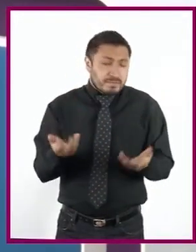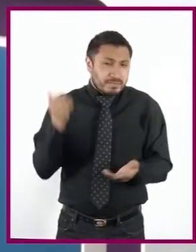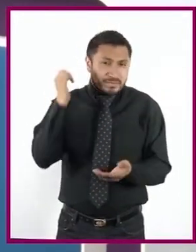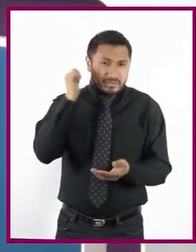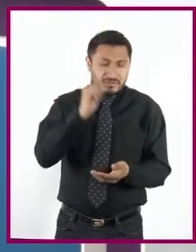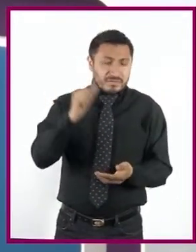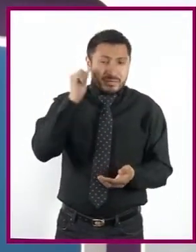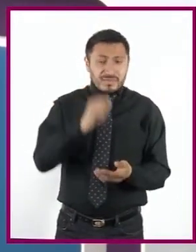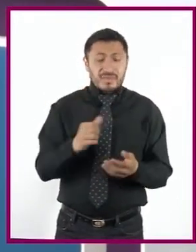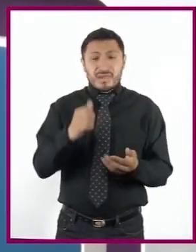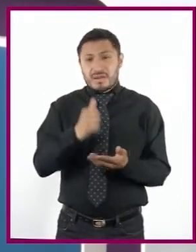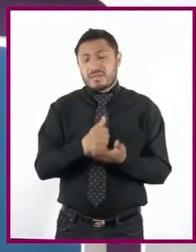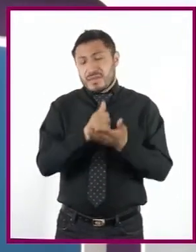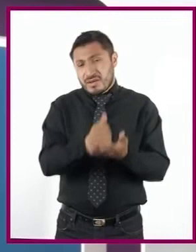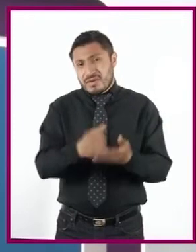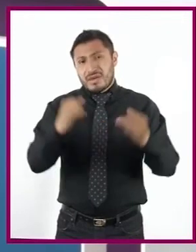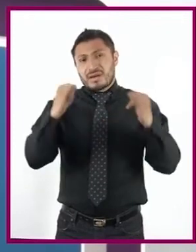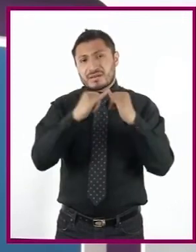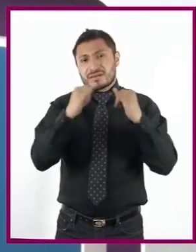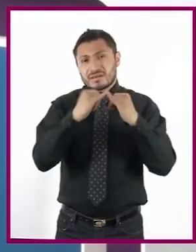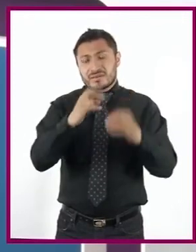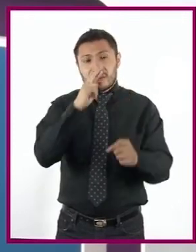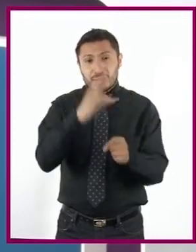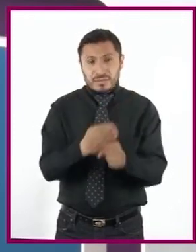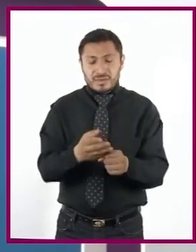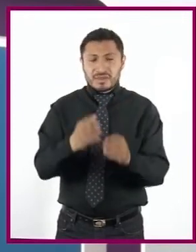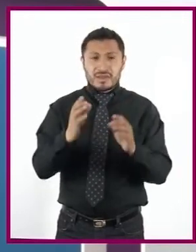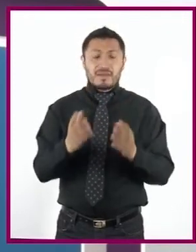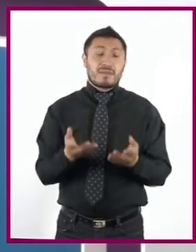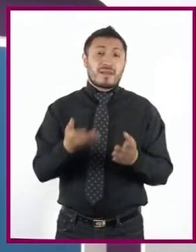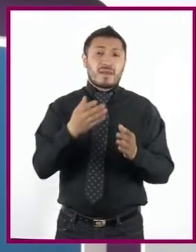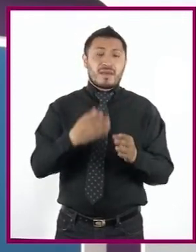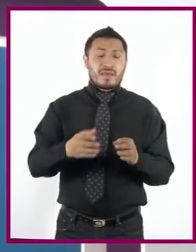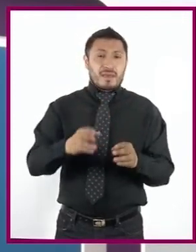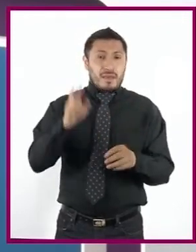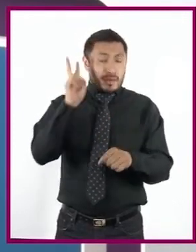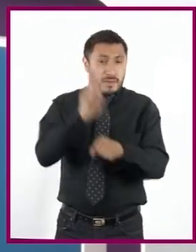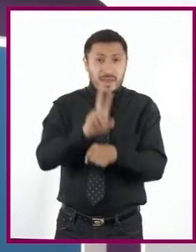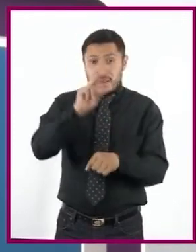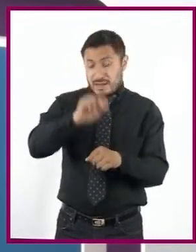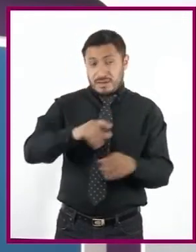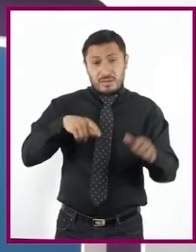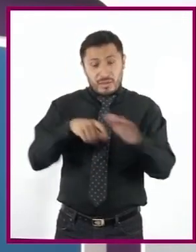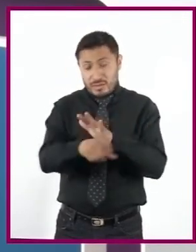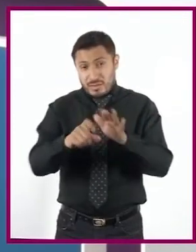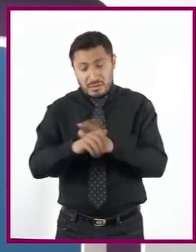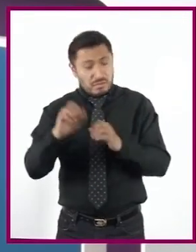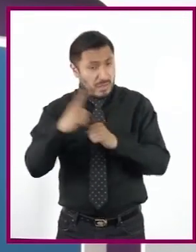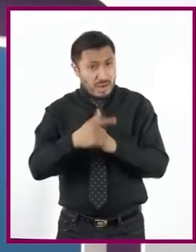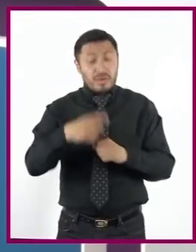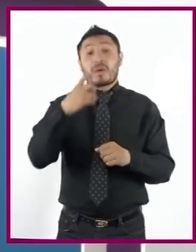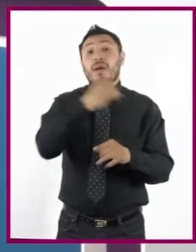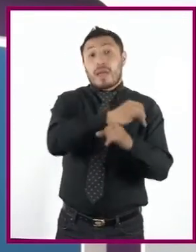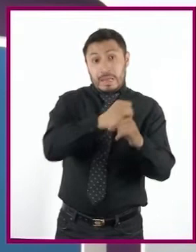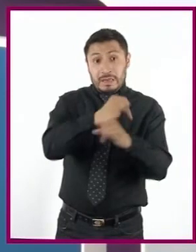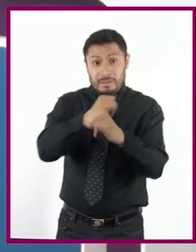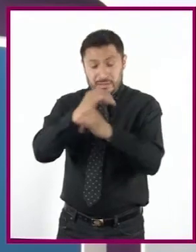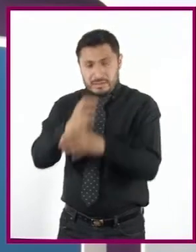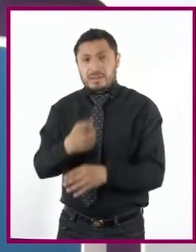las instituciones encargadas de prevenir los delitos y de investigarlos. Estas son